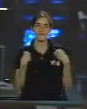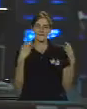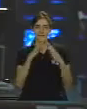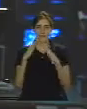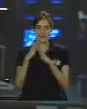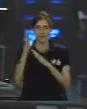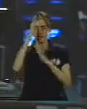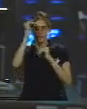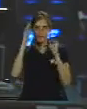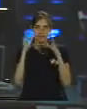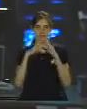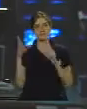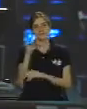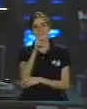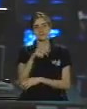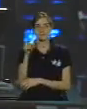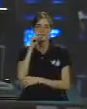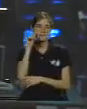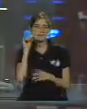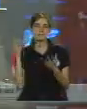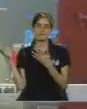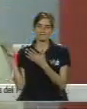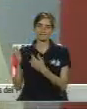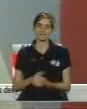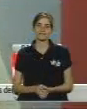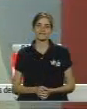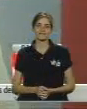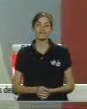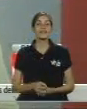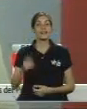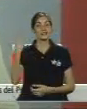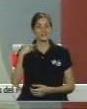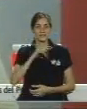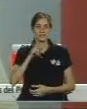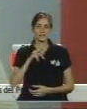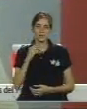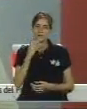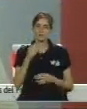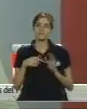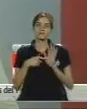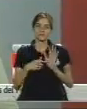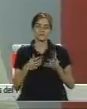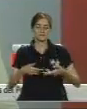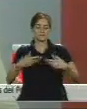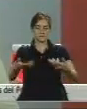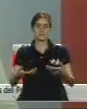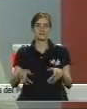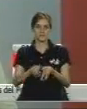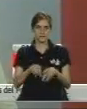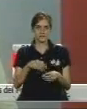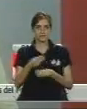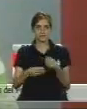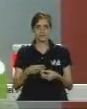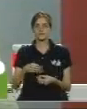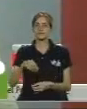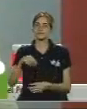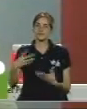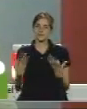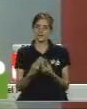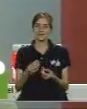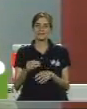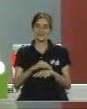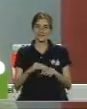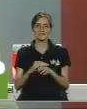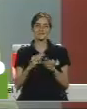se atiende a todos los venezolanos. Ayer efectivamente tuvimos esta entrega, como lo estamos haciendo todos los ministros del